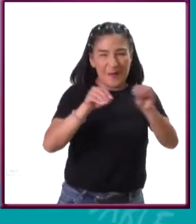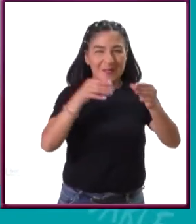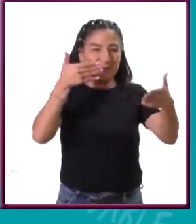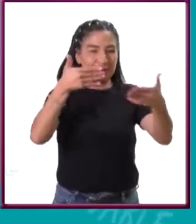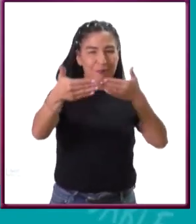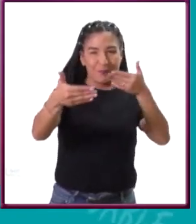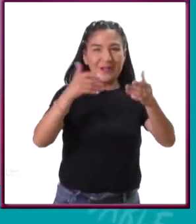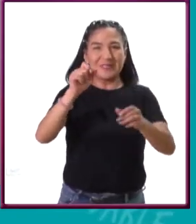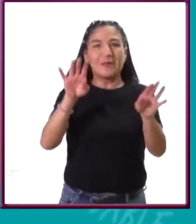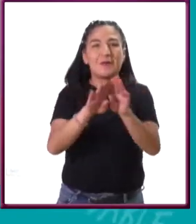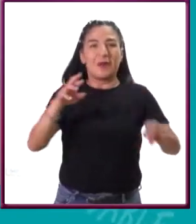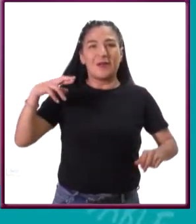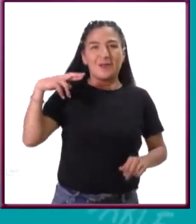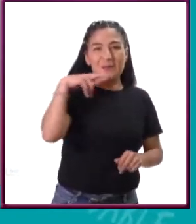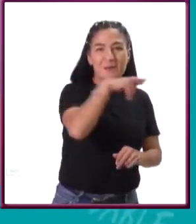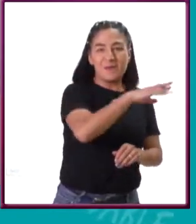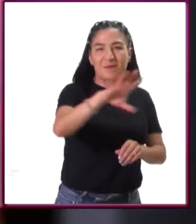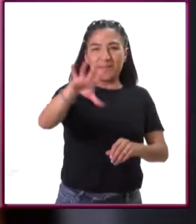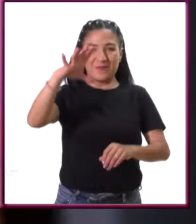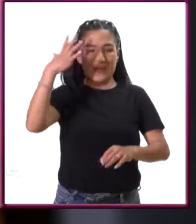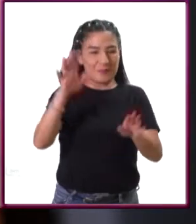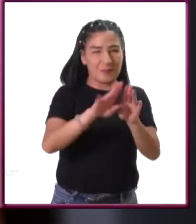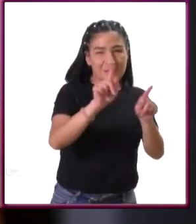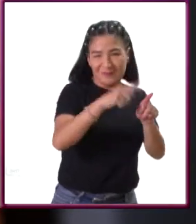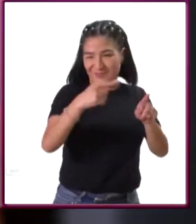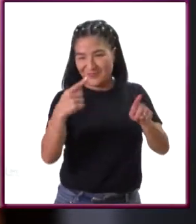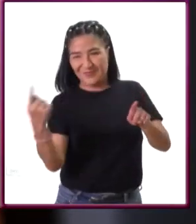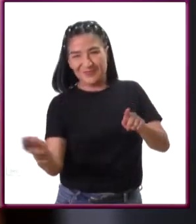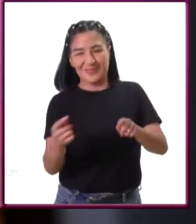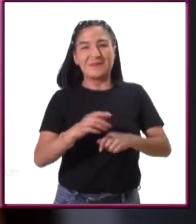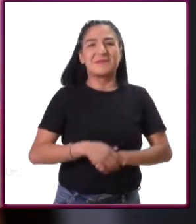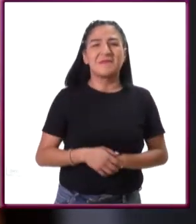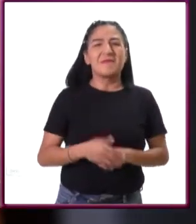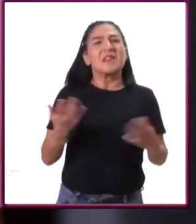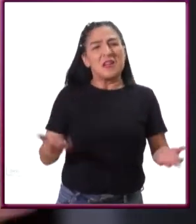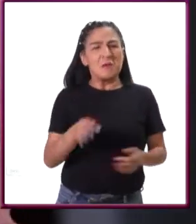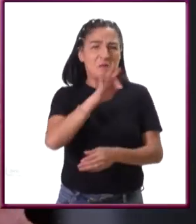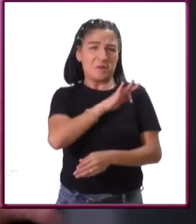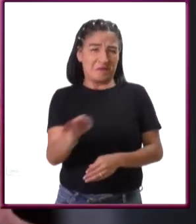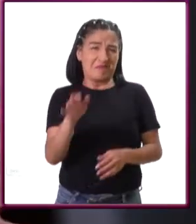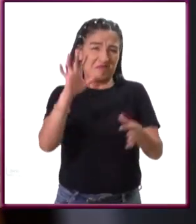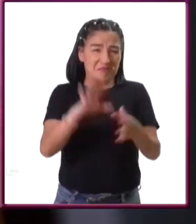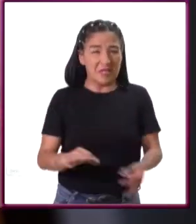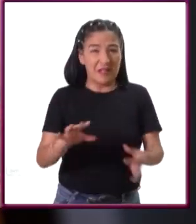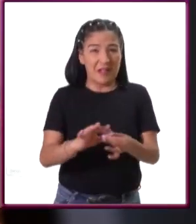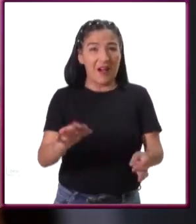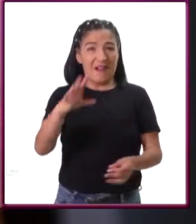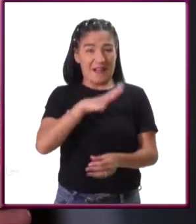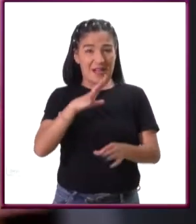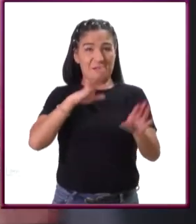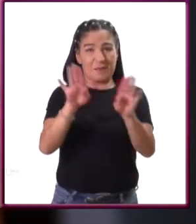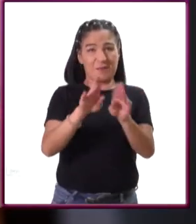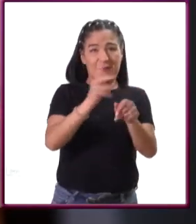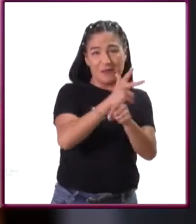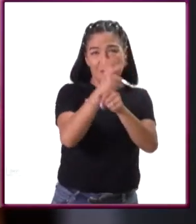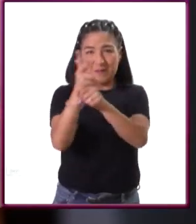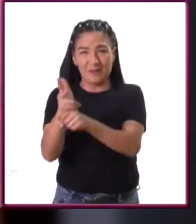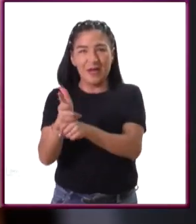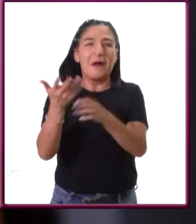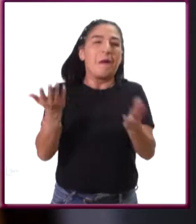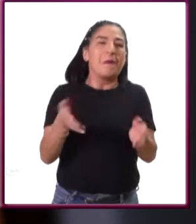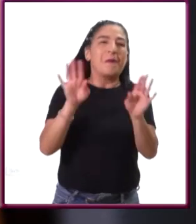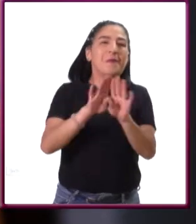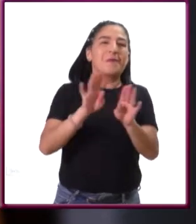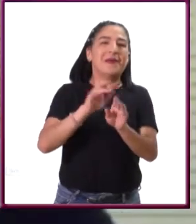rápidamente diferentes fotogramas secuenciales. ¿Y entonces podría decirse que sí existe el video o solo es una sensación, como